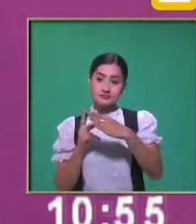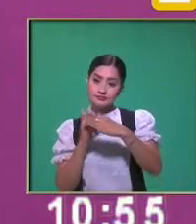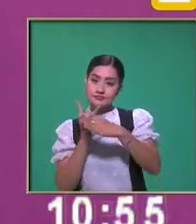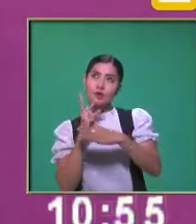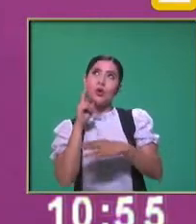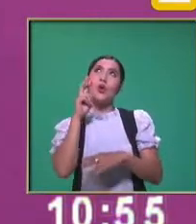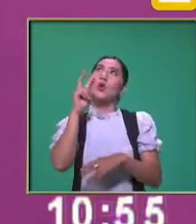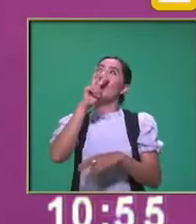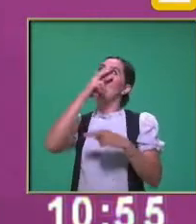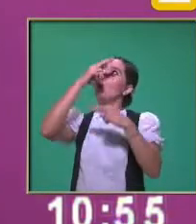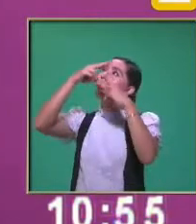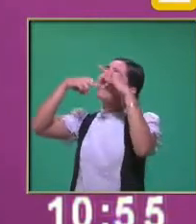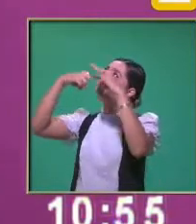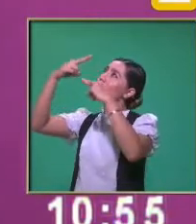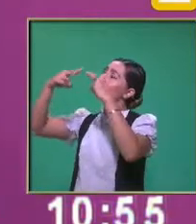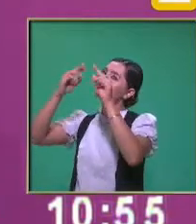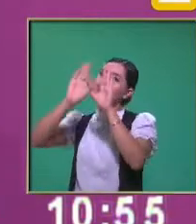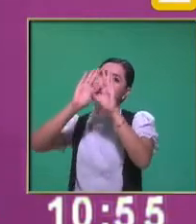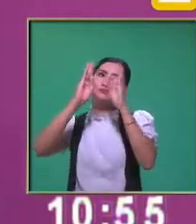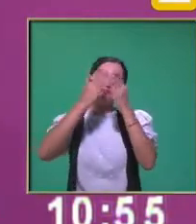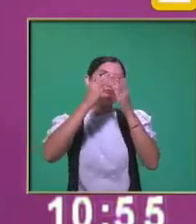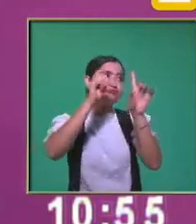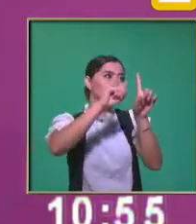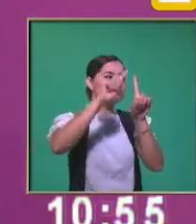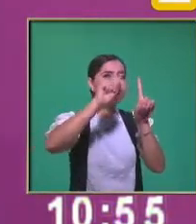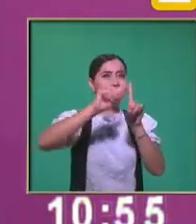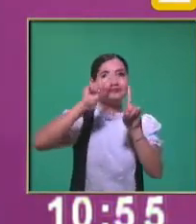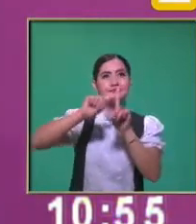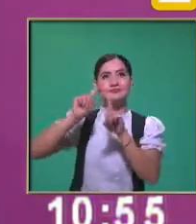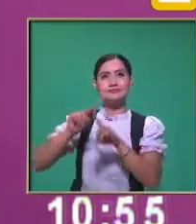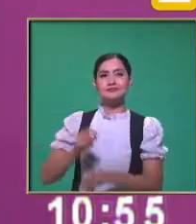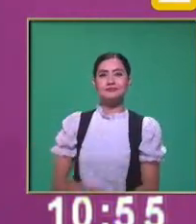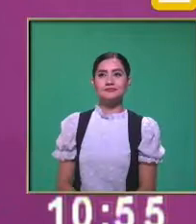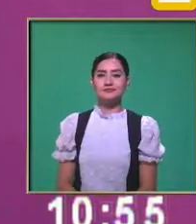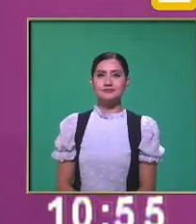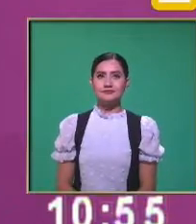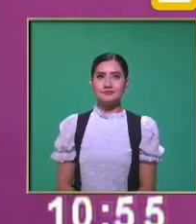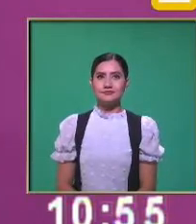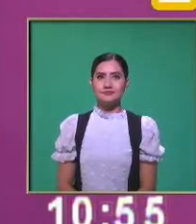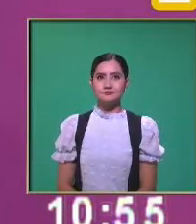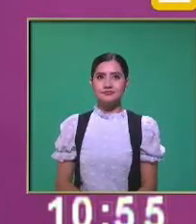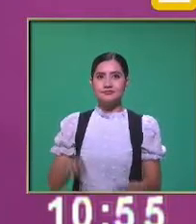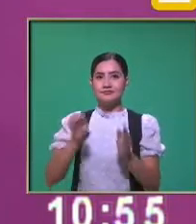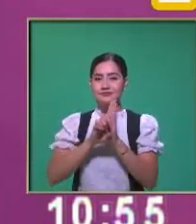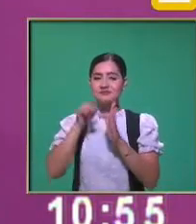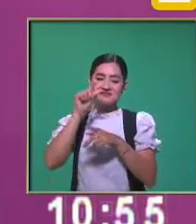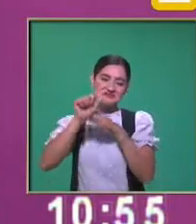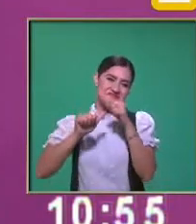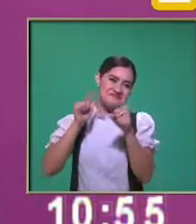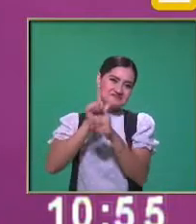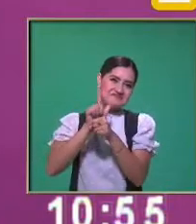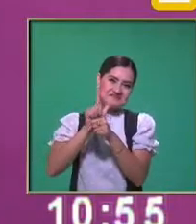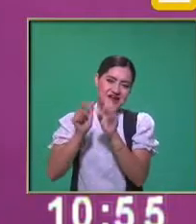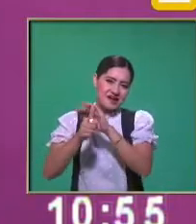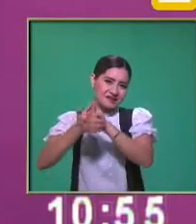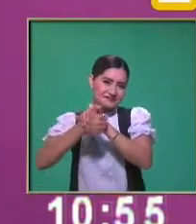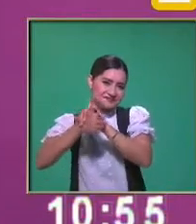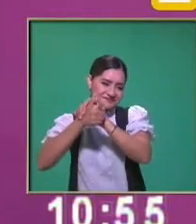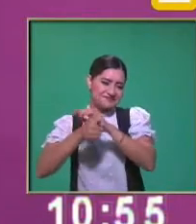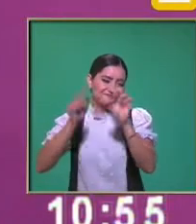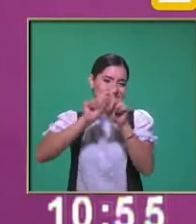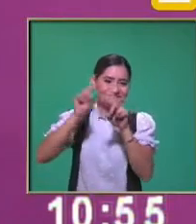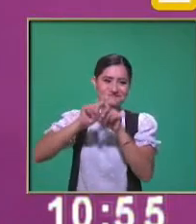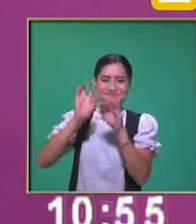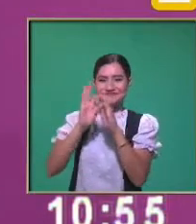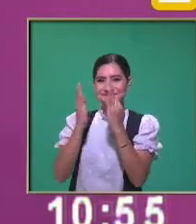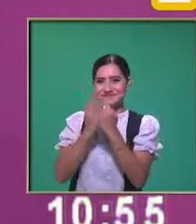comienzas a buscar figuras en cada una de las nubes. De repente ves, pues no sé, un borreguito, y luego ves un animalito. Una tortuga.